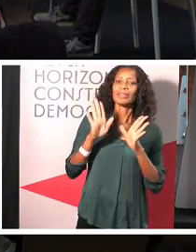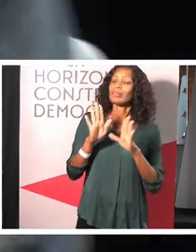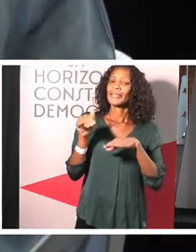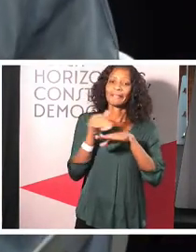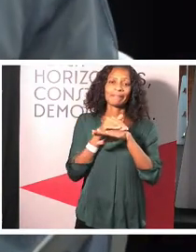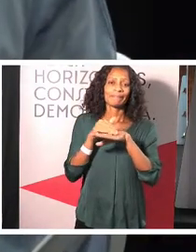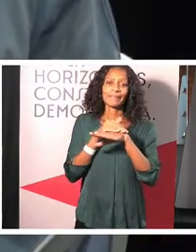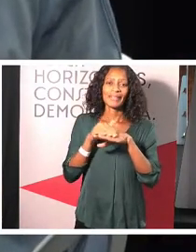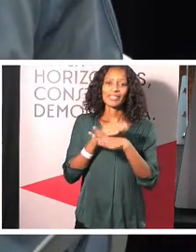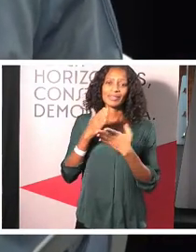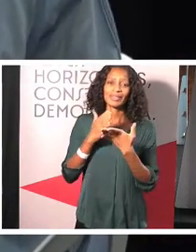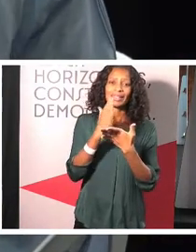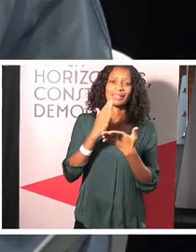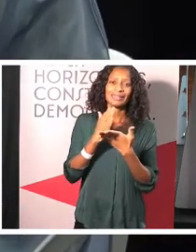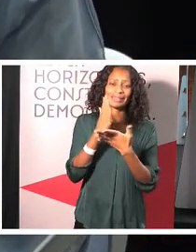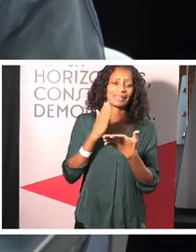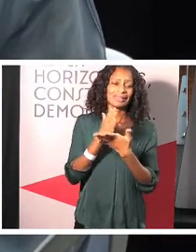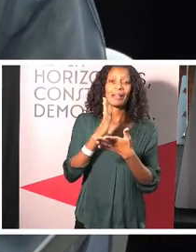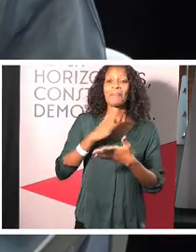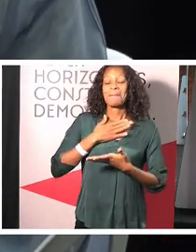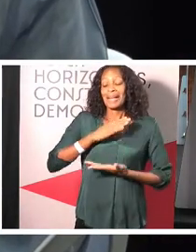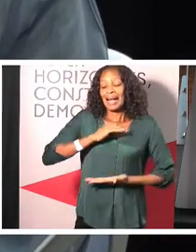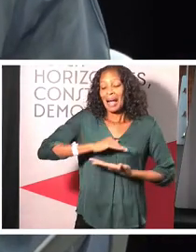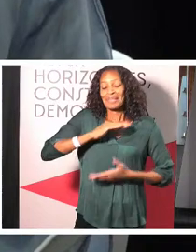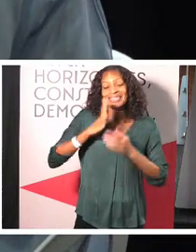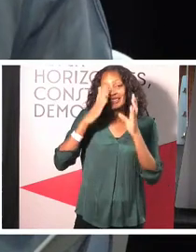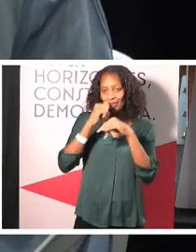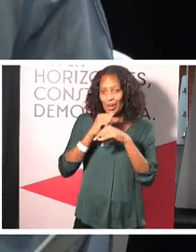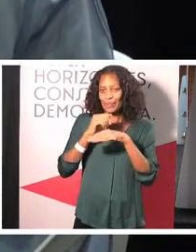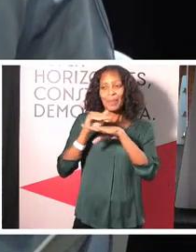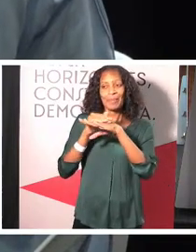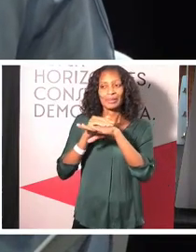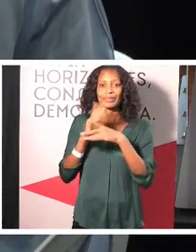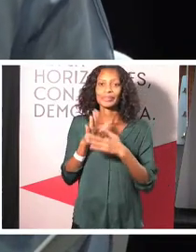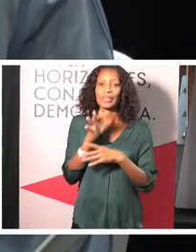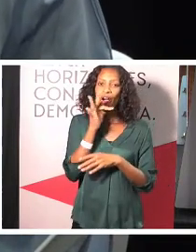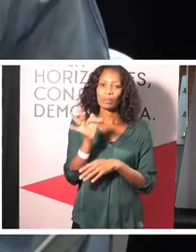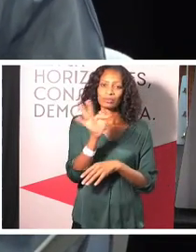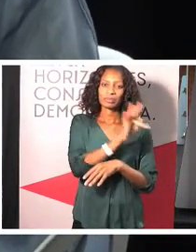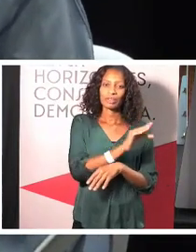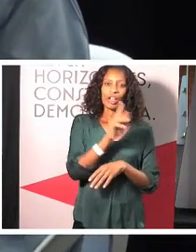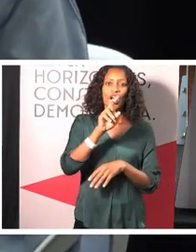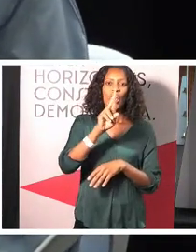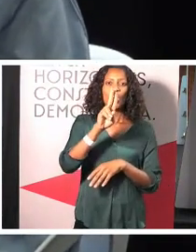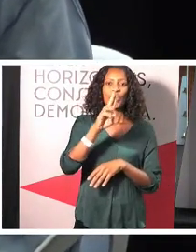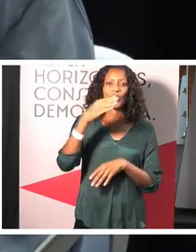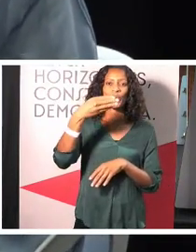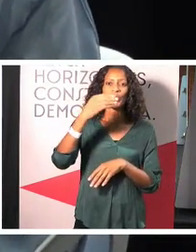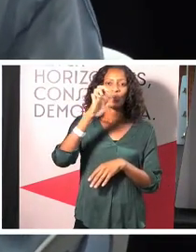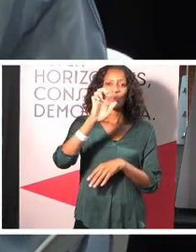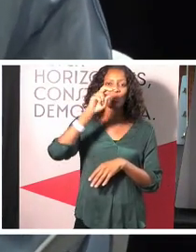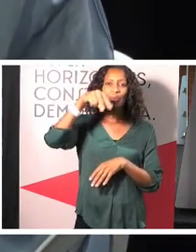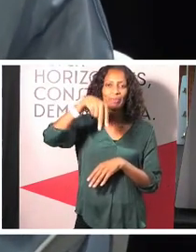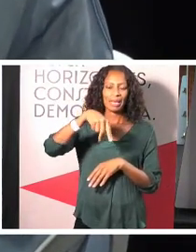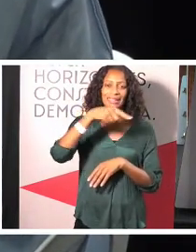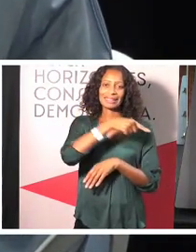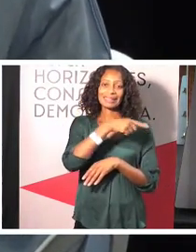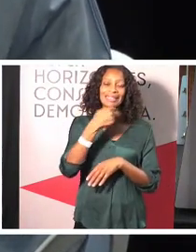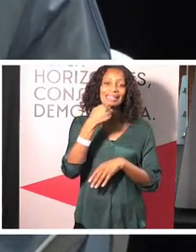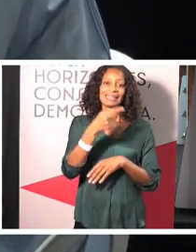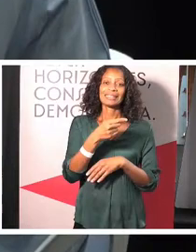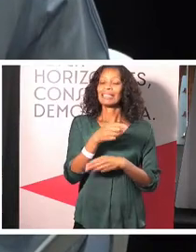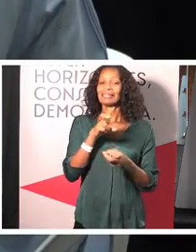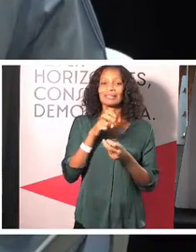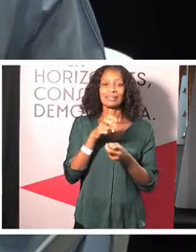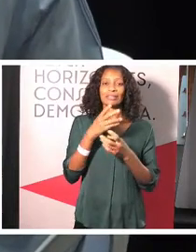lamento esta falta de capacidad. En todo caso, le paso la palabra ahora a Rubén Juste, que como os decía es un taxidermista del poder